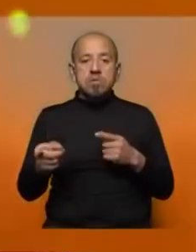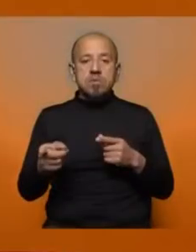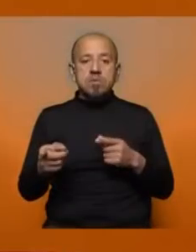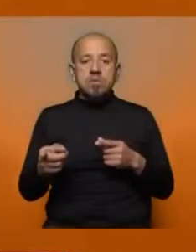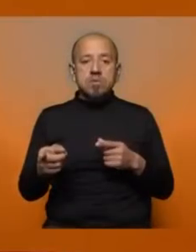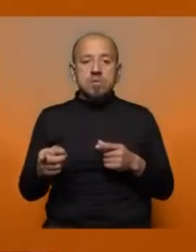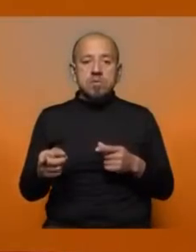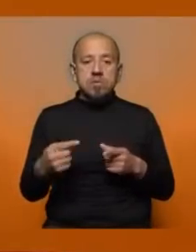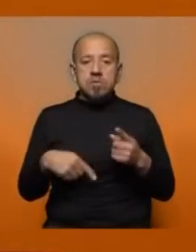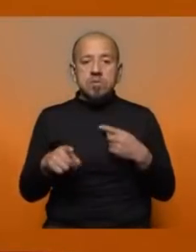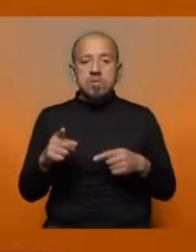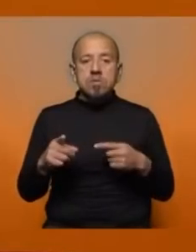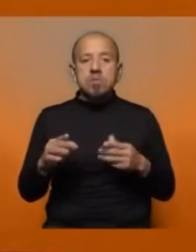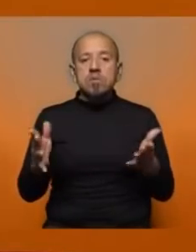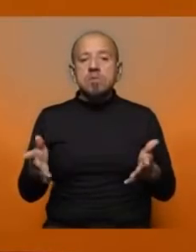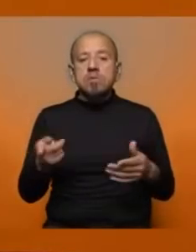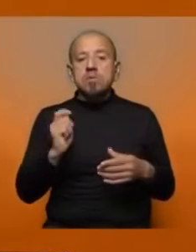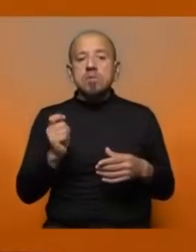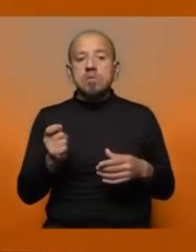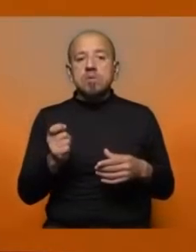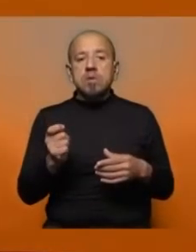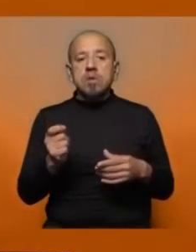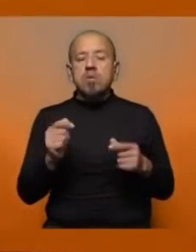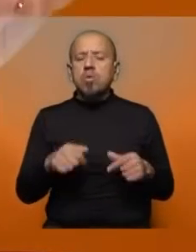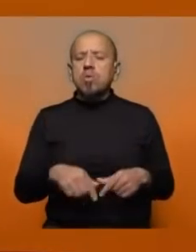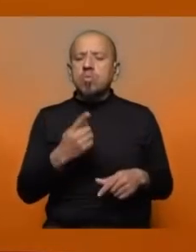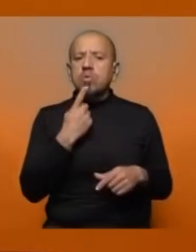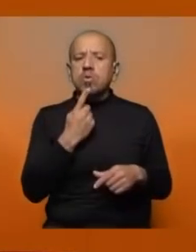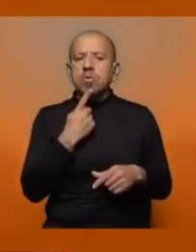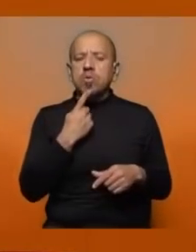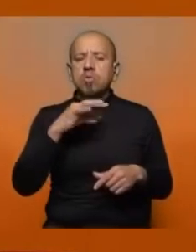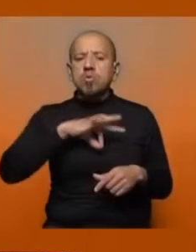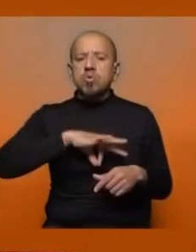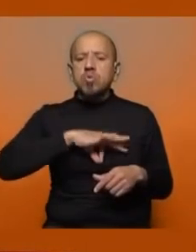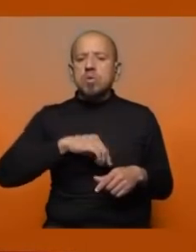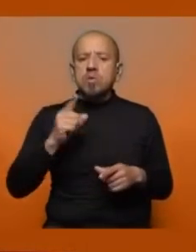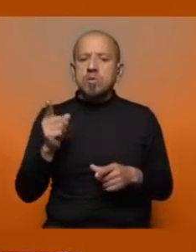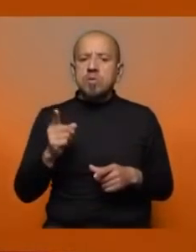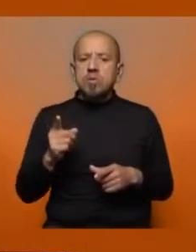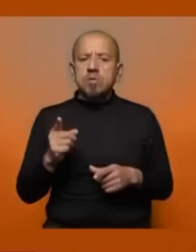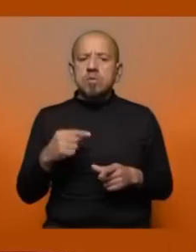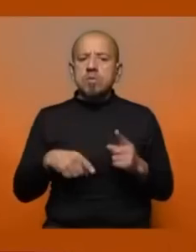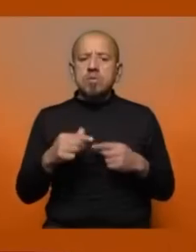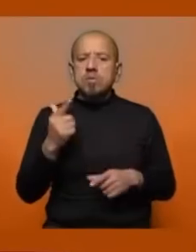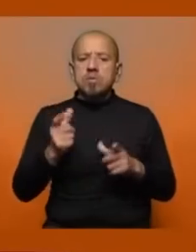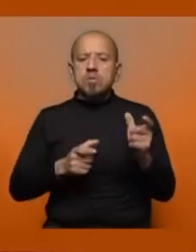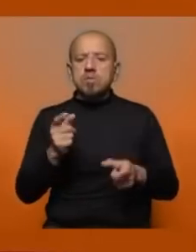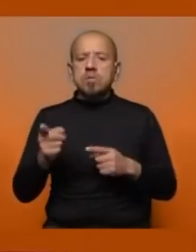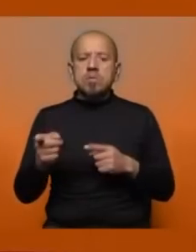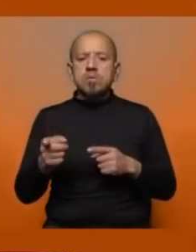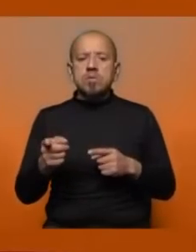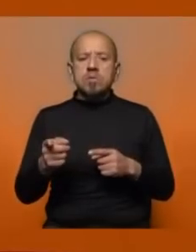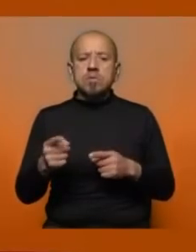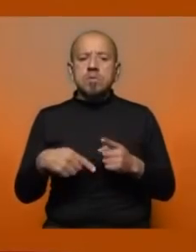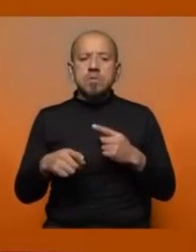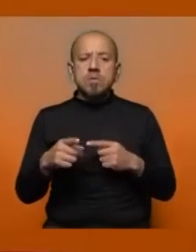palito entonces también Quién quiere ser legislador hoy con esos salarios la gente que tiene la